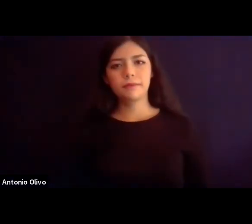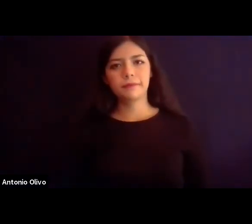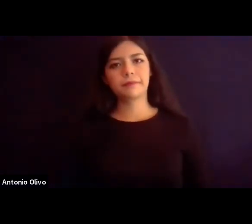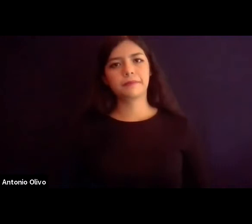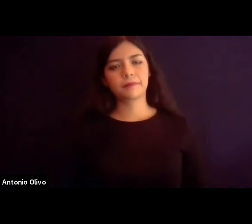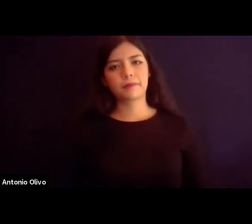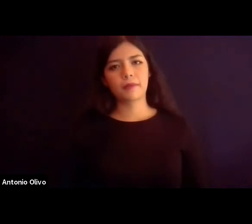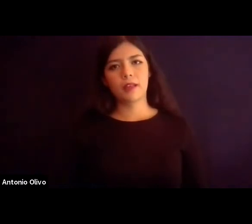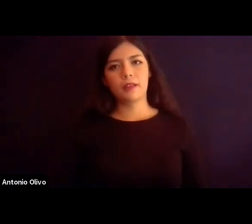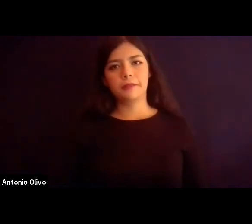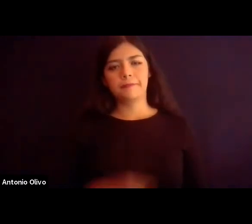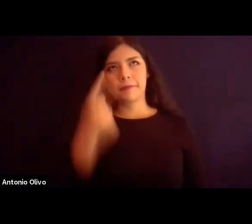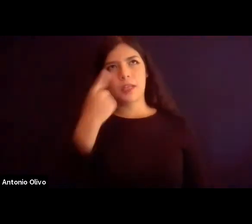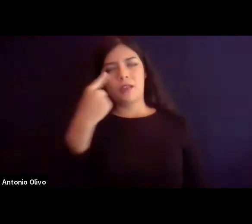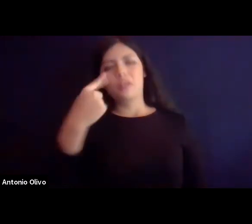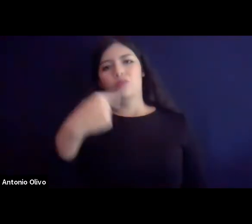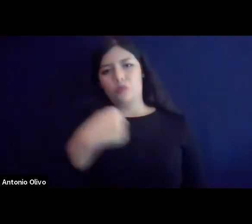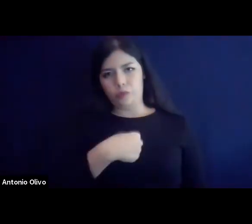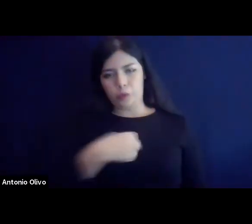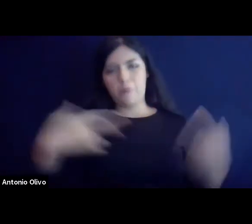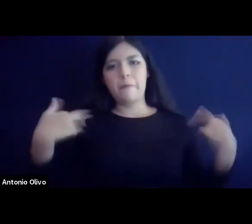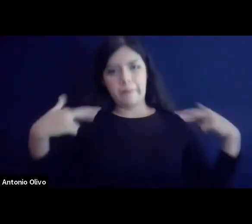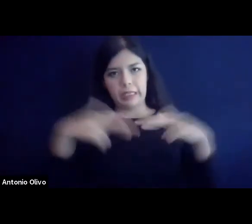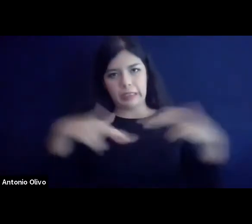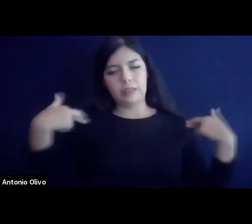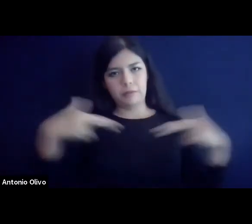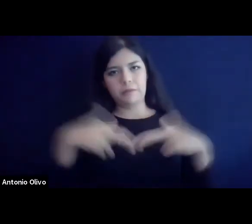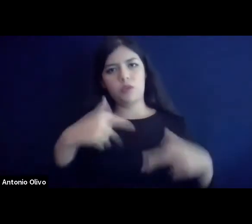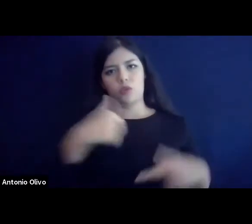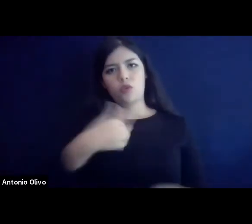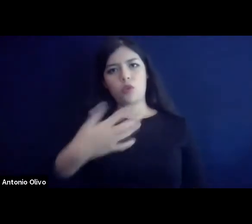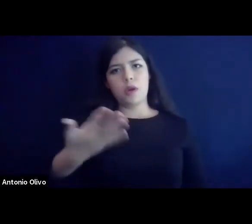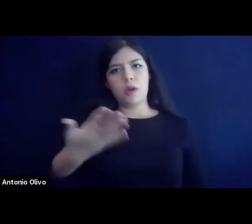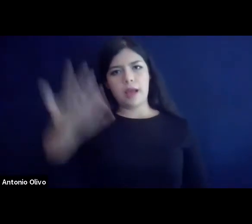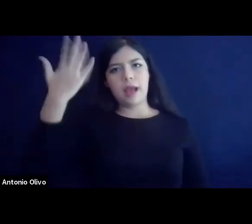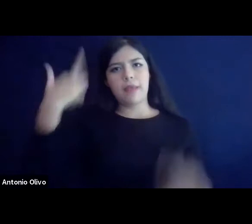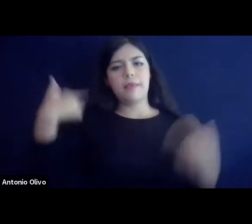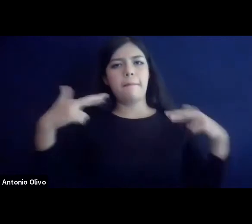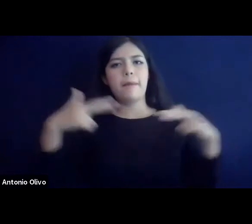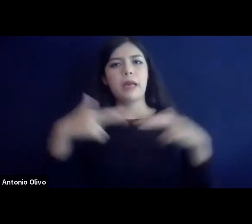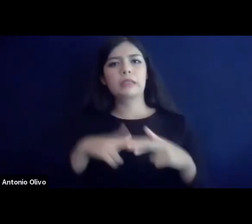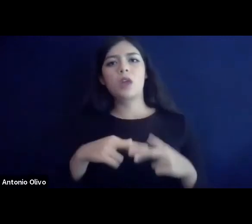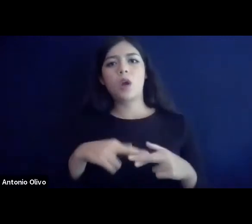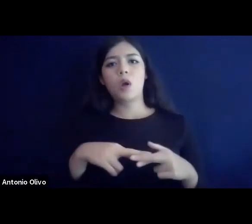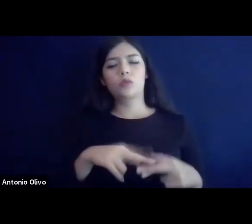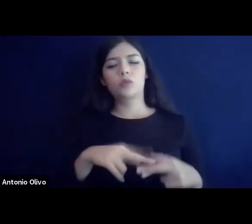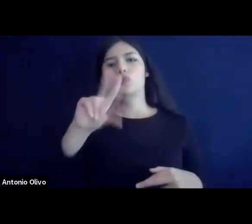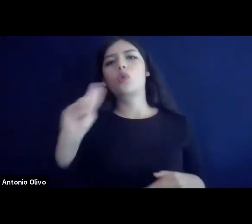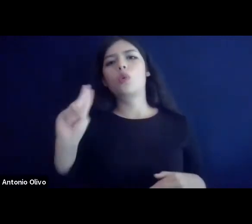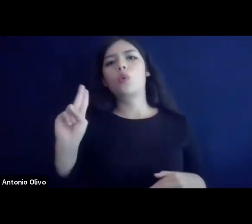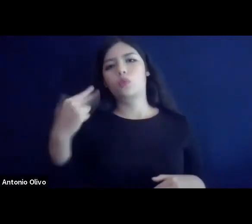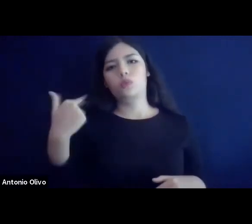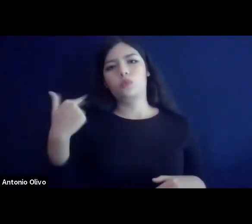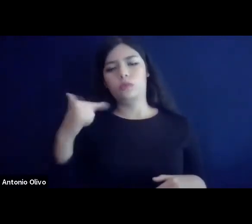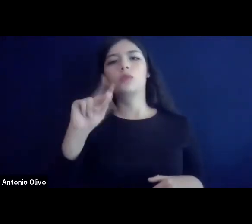Como docente, mi primera experiencia que tuve no fue en la UDG. Fue en un CONALEP y fue